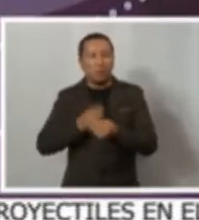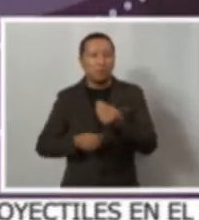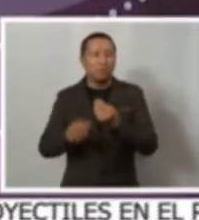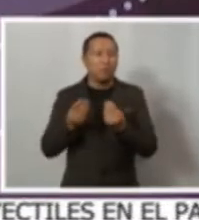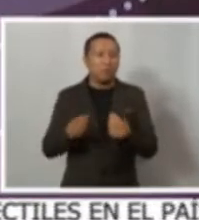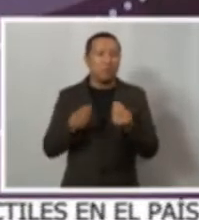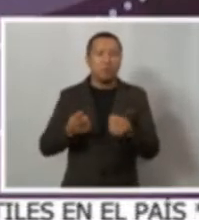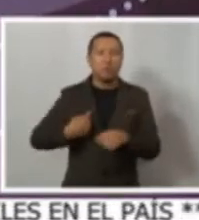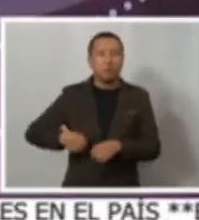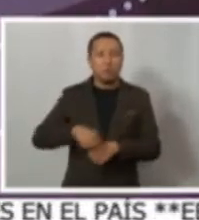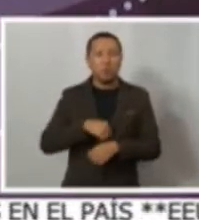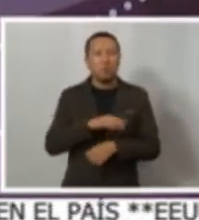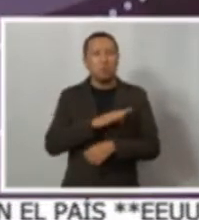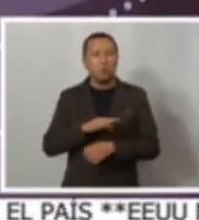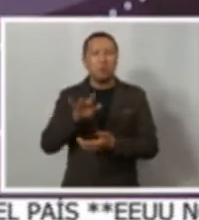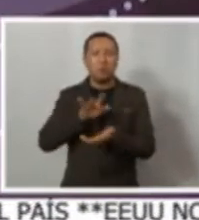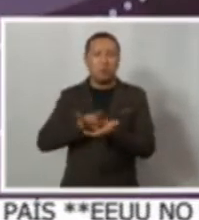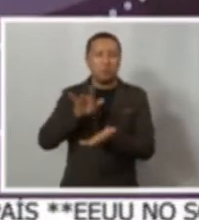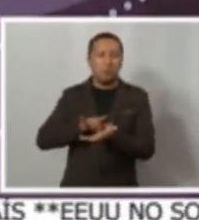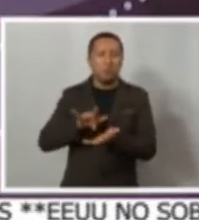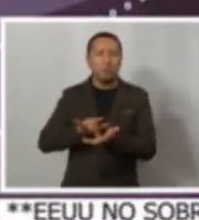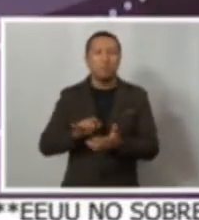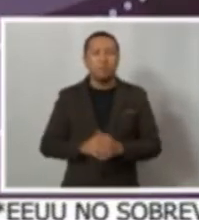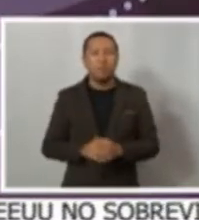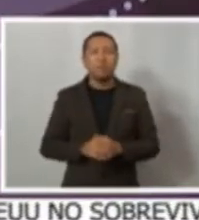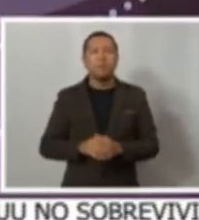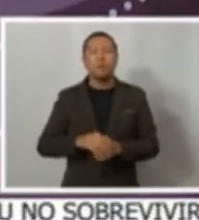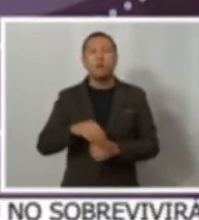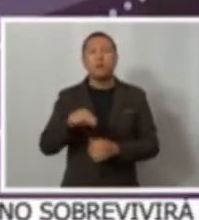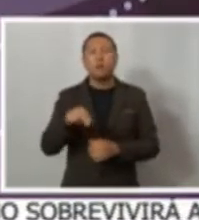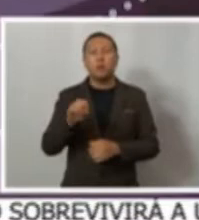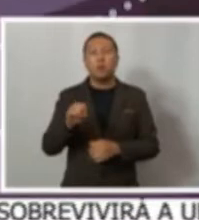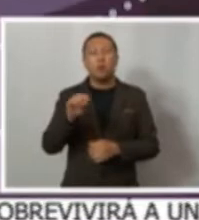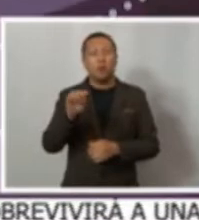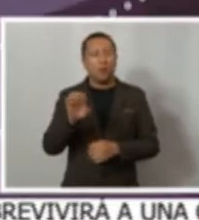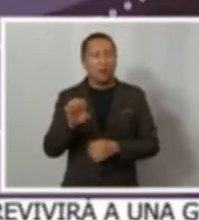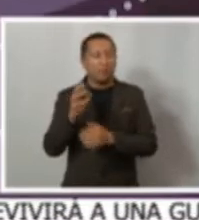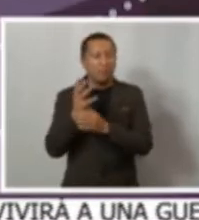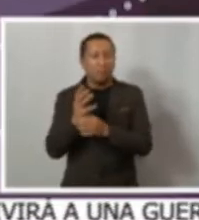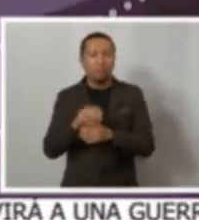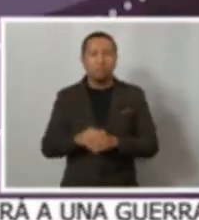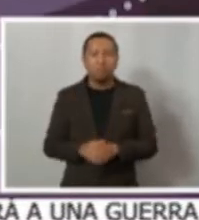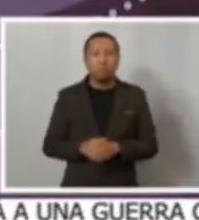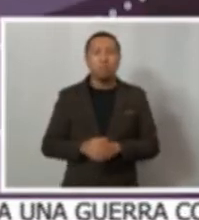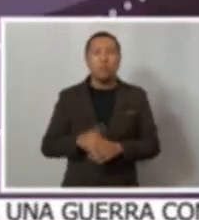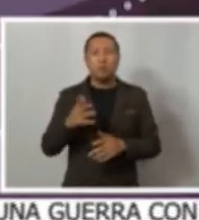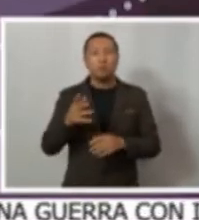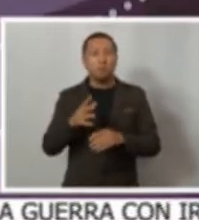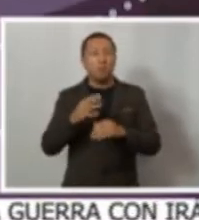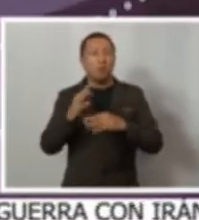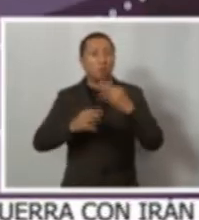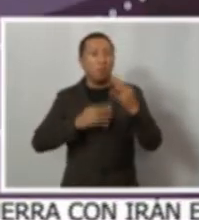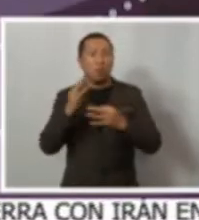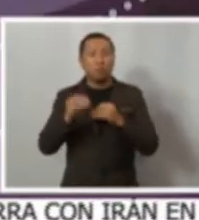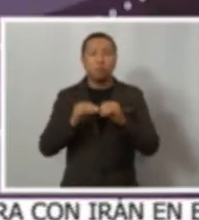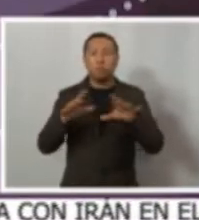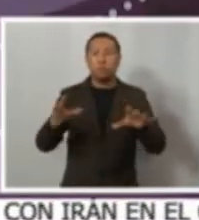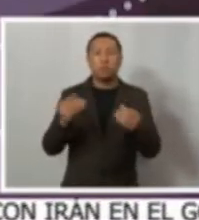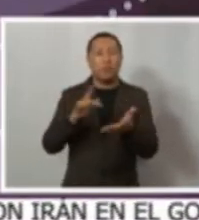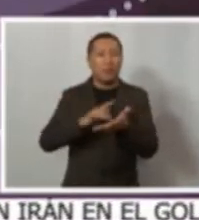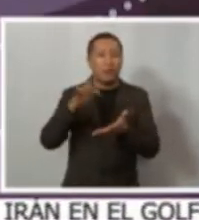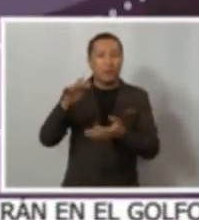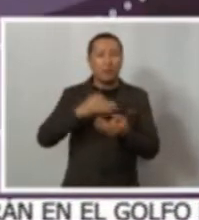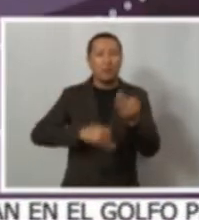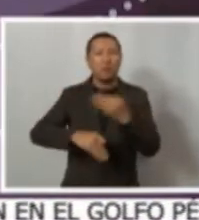es donde nosotros podemos hacer nuestra parte. Noé Güemes Castillo, es todo un privilegio poder tener un noticiero tan completo y veraz. Muy agradecidos quedamos con